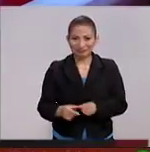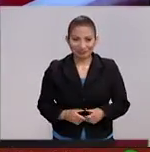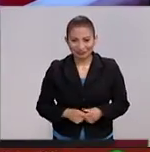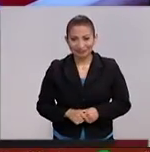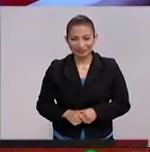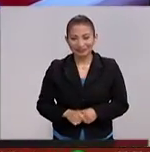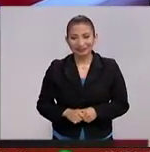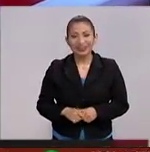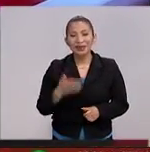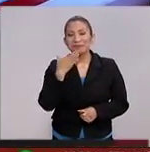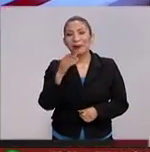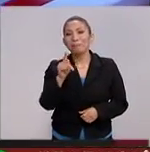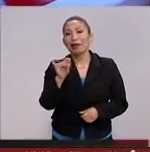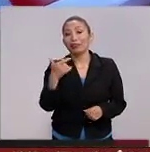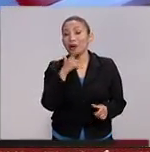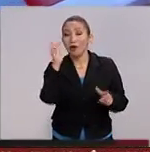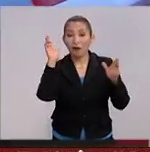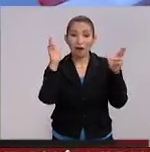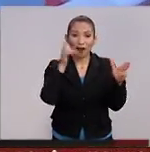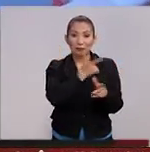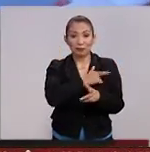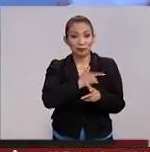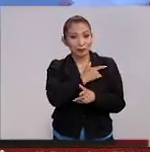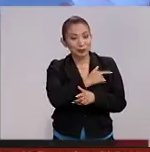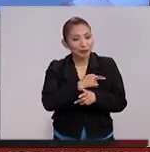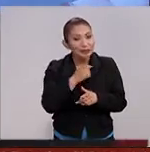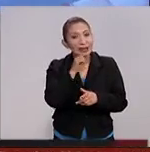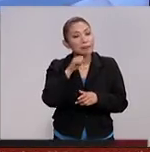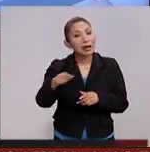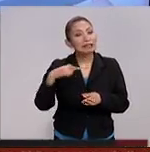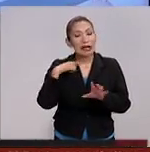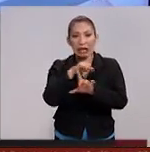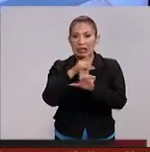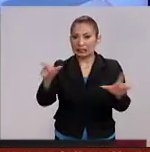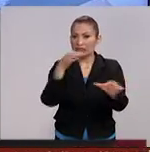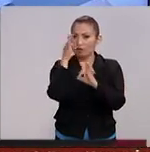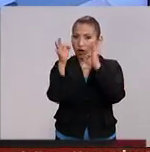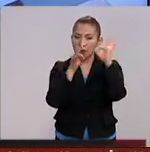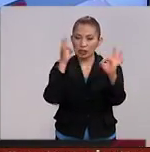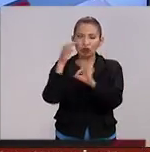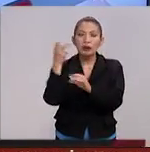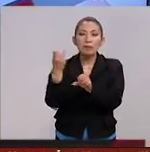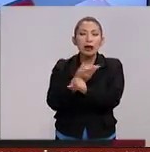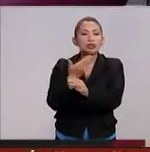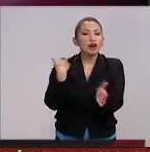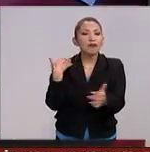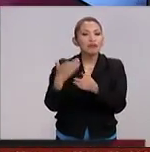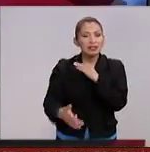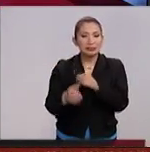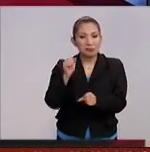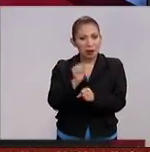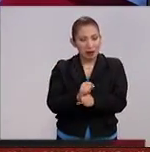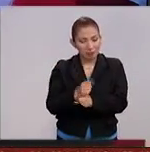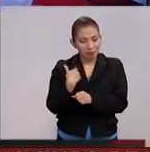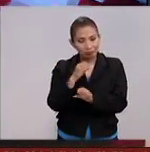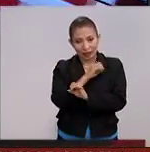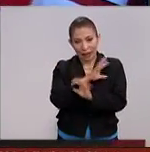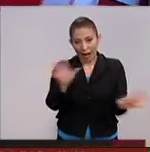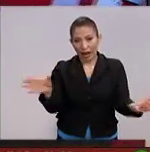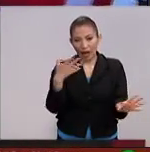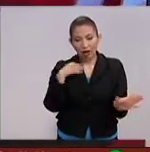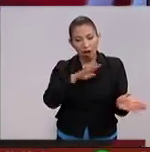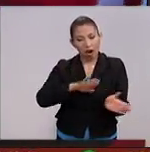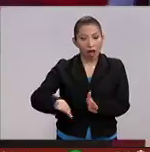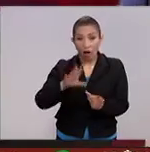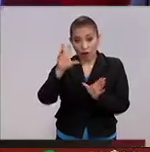muy bien para ti qué gusto saludarte y bueno pues también aquí ya listos con toda la información de lo que sucedió el fin de semana por supuesto no dejar